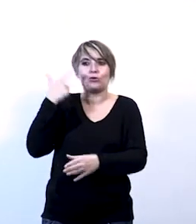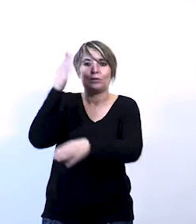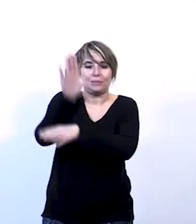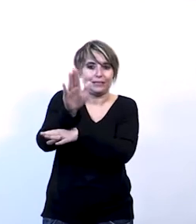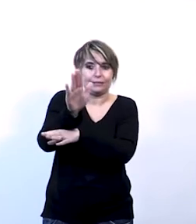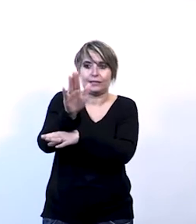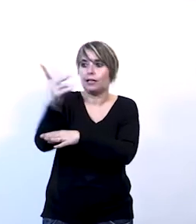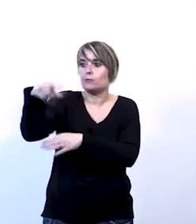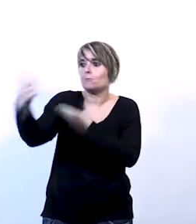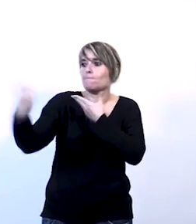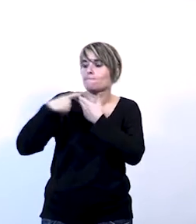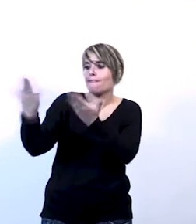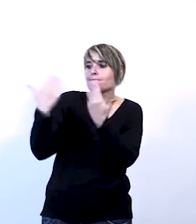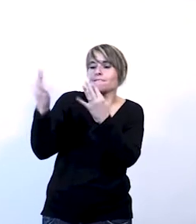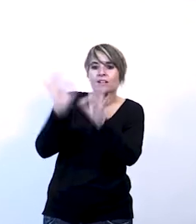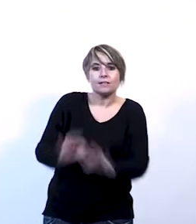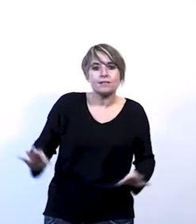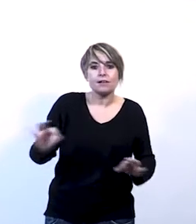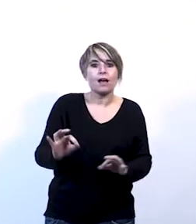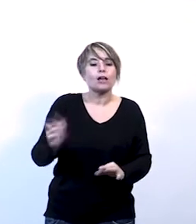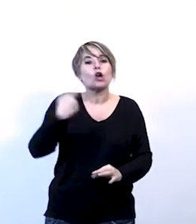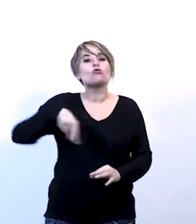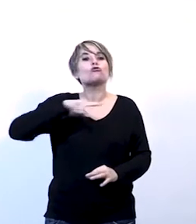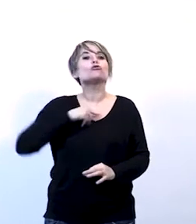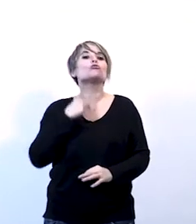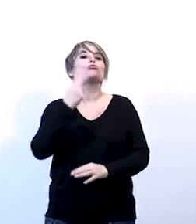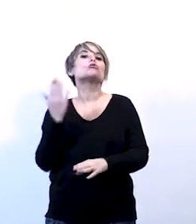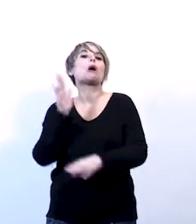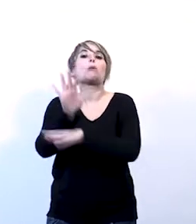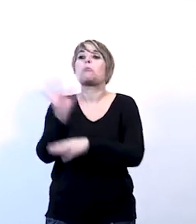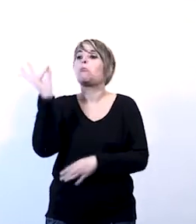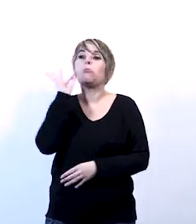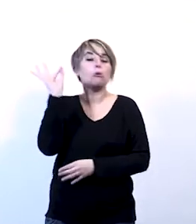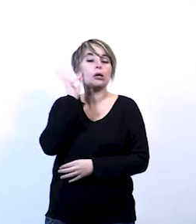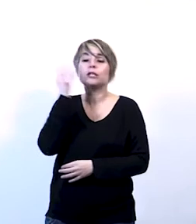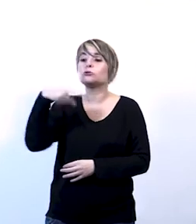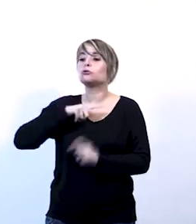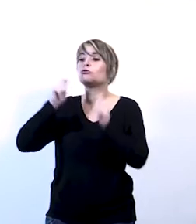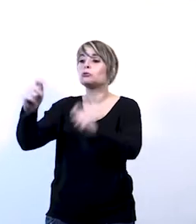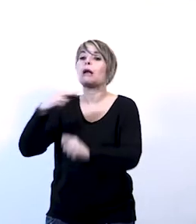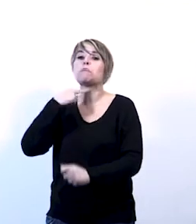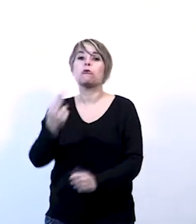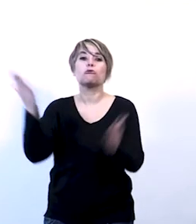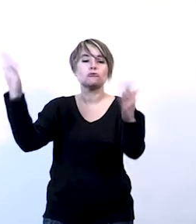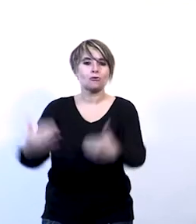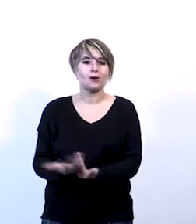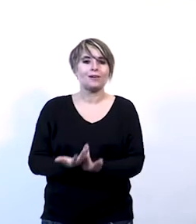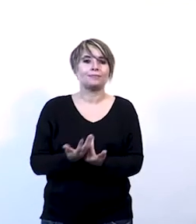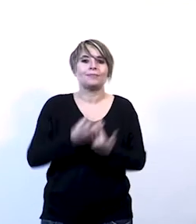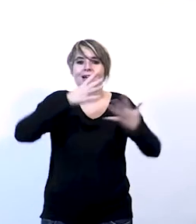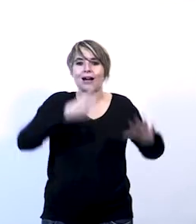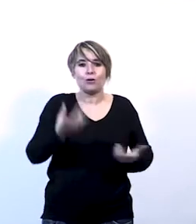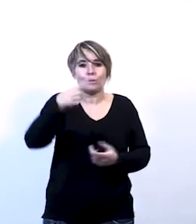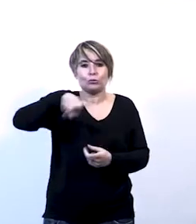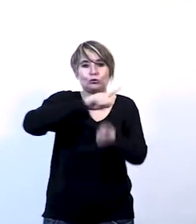y no contamos con ellas, sí. Hablamos en nombre de mujeres, sí. A las que no damos voz, ¿no? Entonces, yo no sé si este cambio